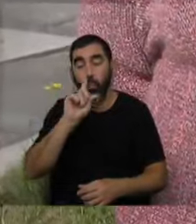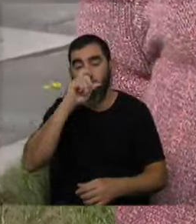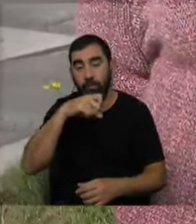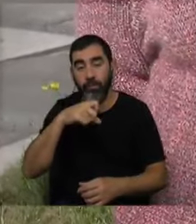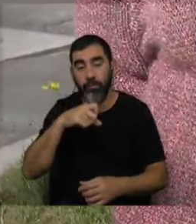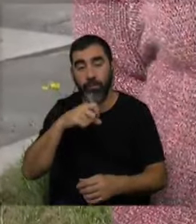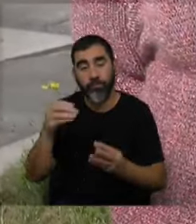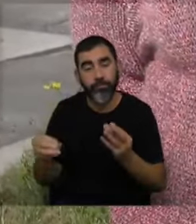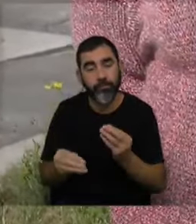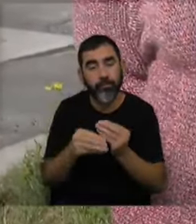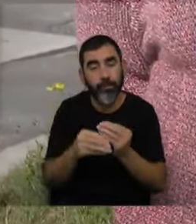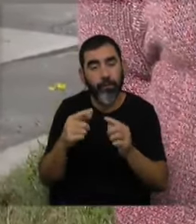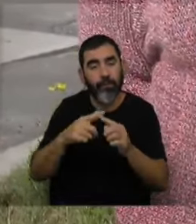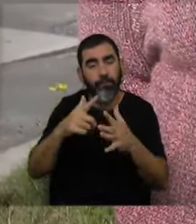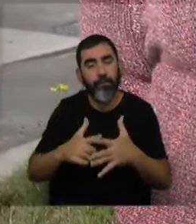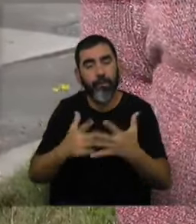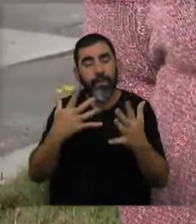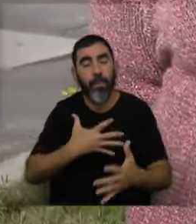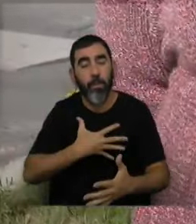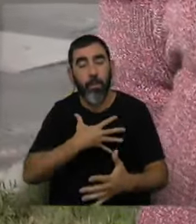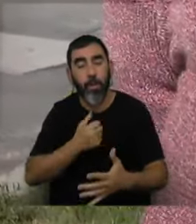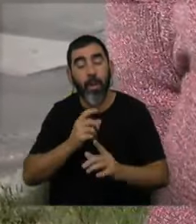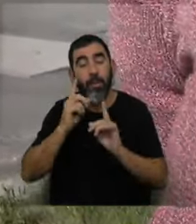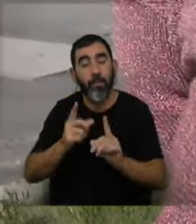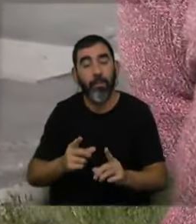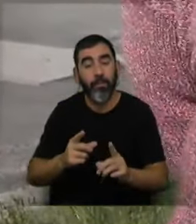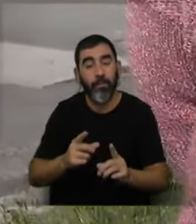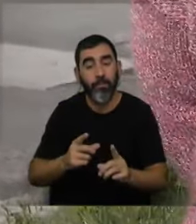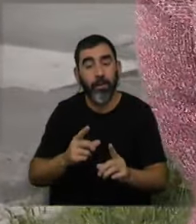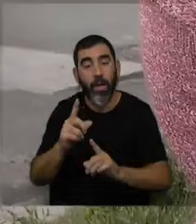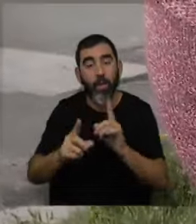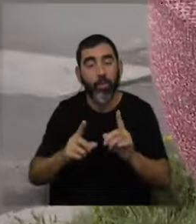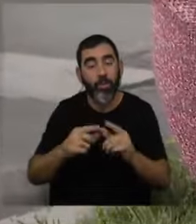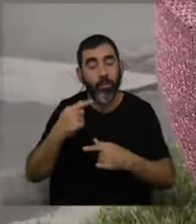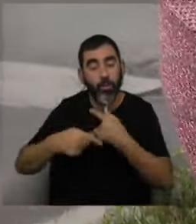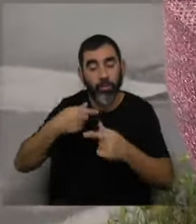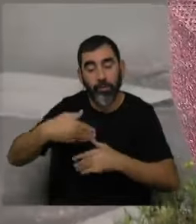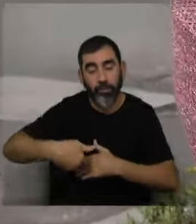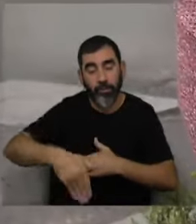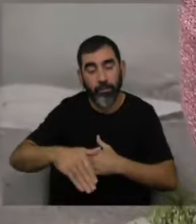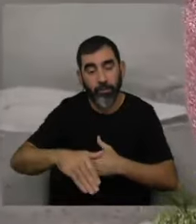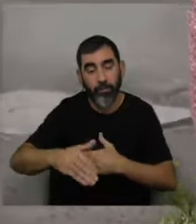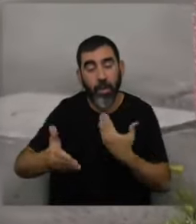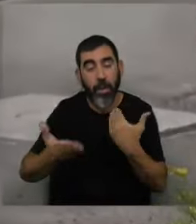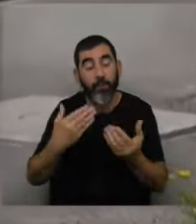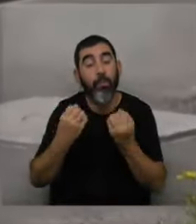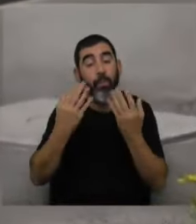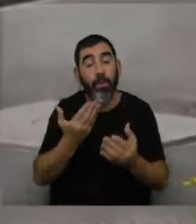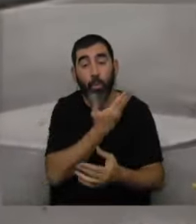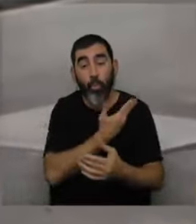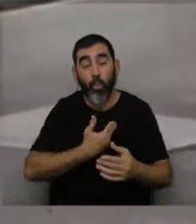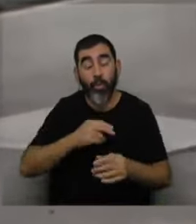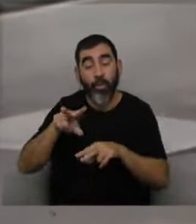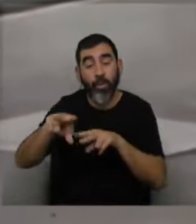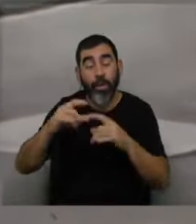asmo como un dato aquella fiesta del partido Nacional también en las últimas horas tuvo alguna continuidad en el sentido que estábamos hablando porque el dueño de la